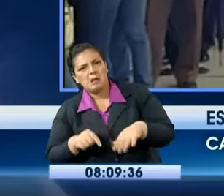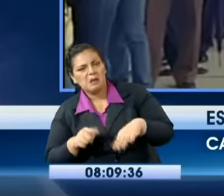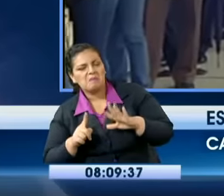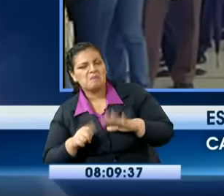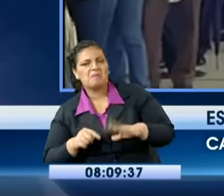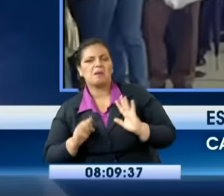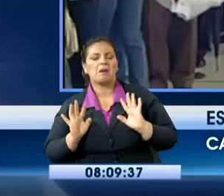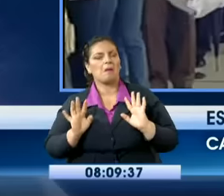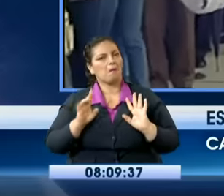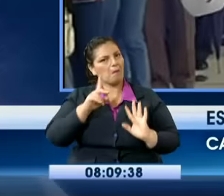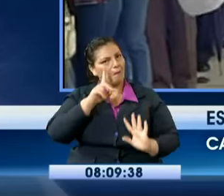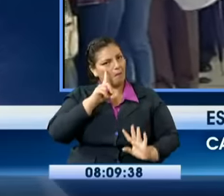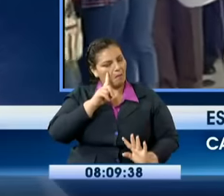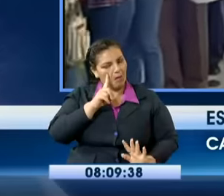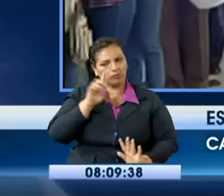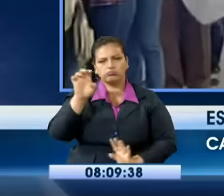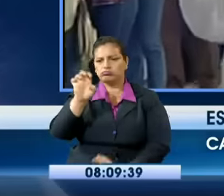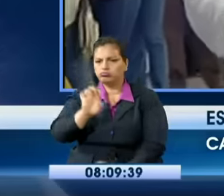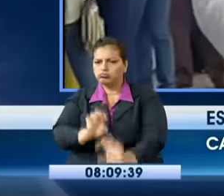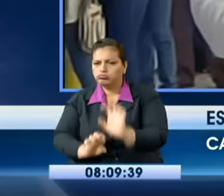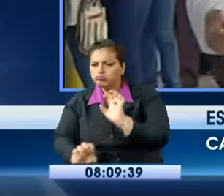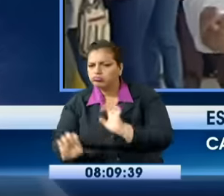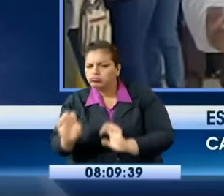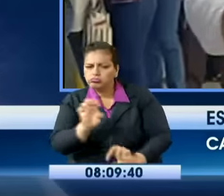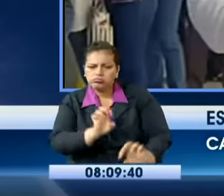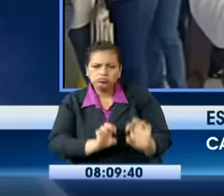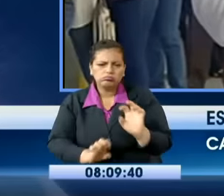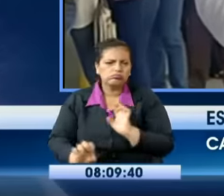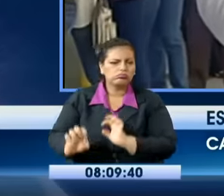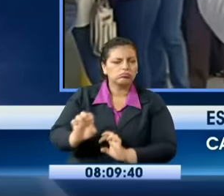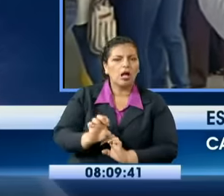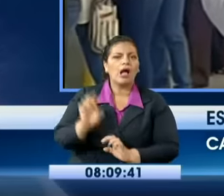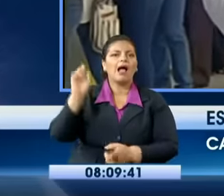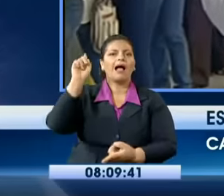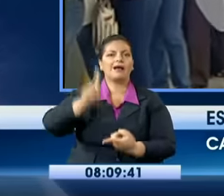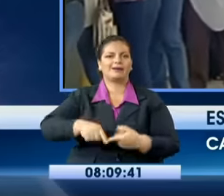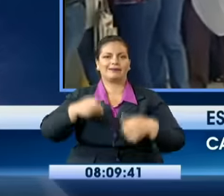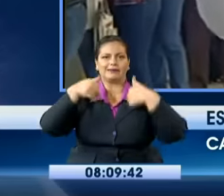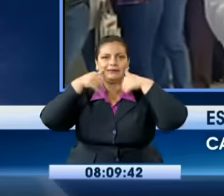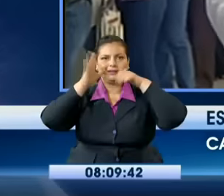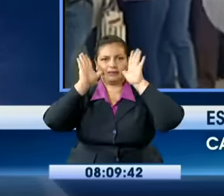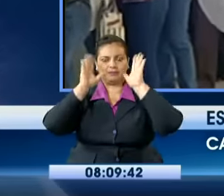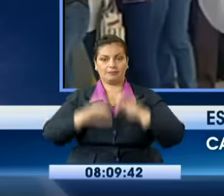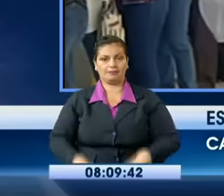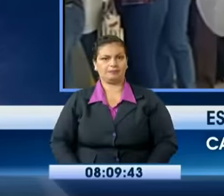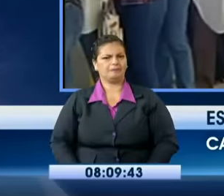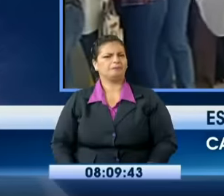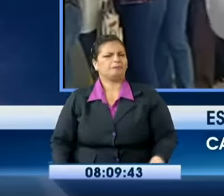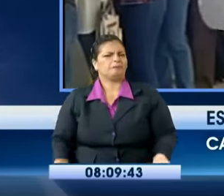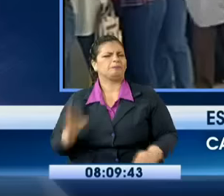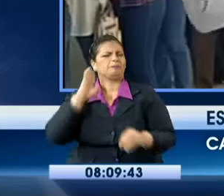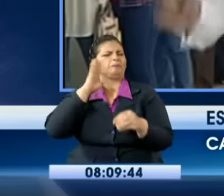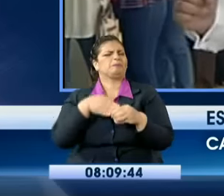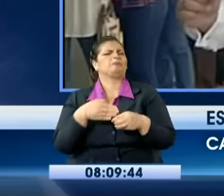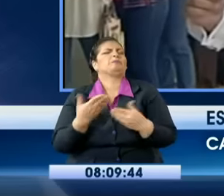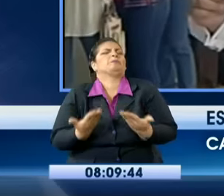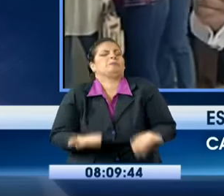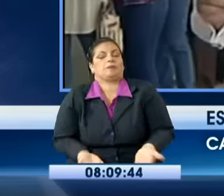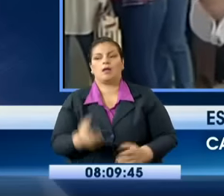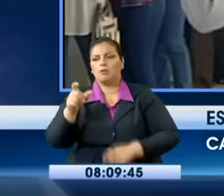primera etapa de evaluación será hasta el mes de diciembre, porque lo que se quiere es que la gente reaccione, recapacite y no lo